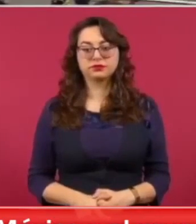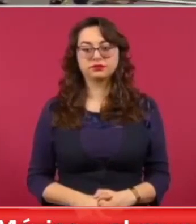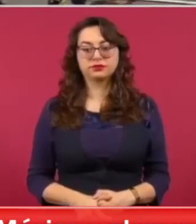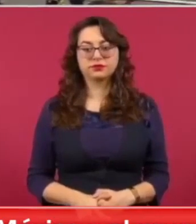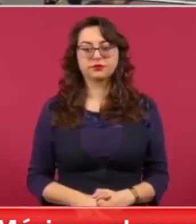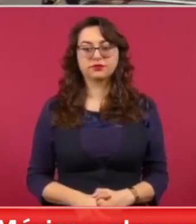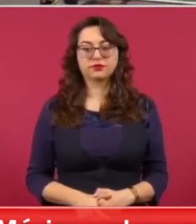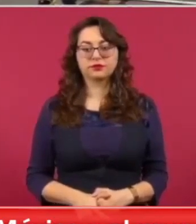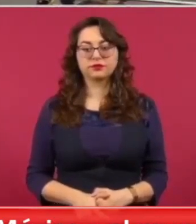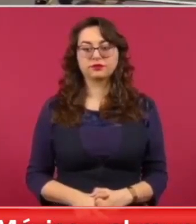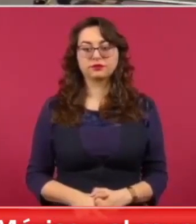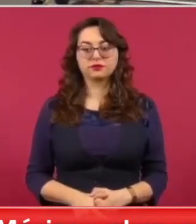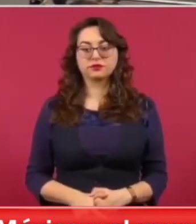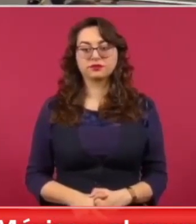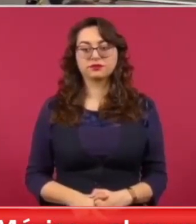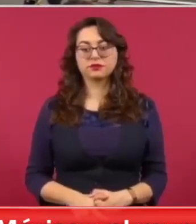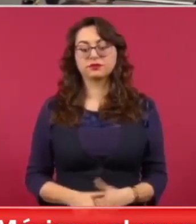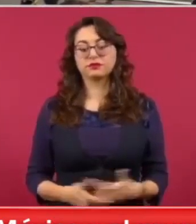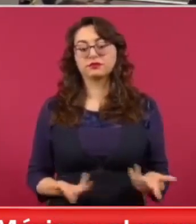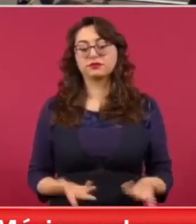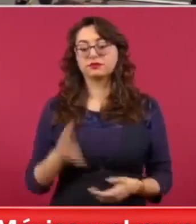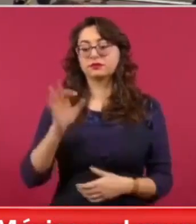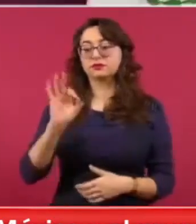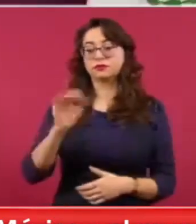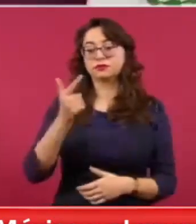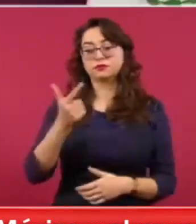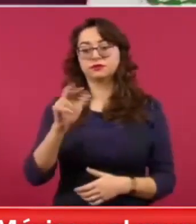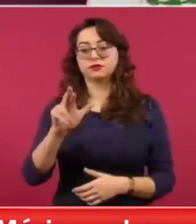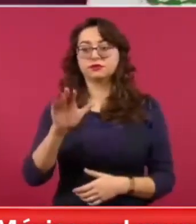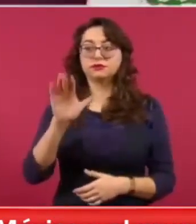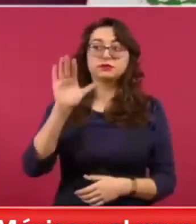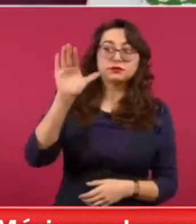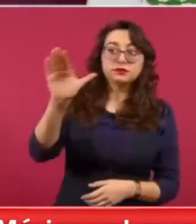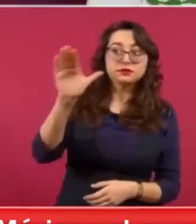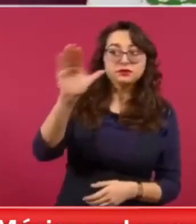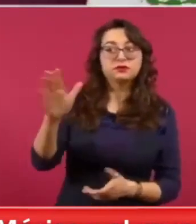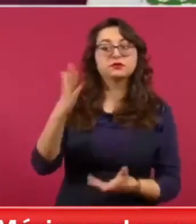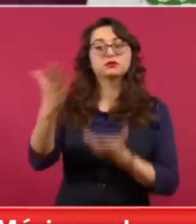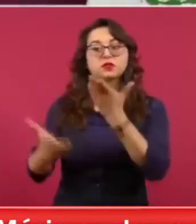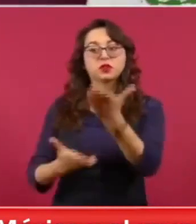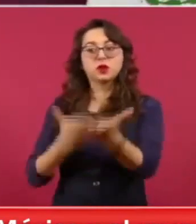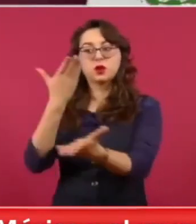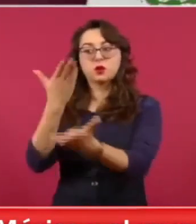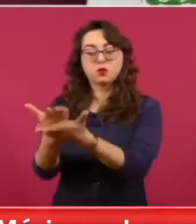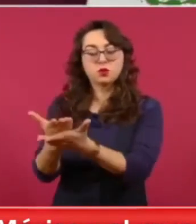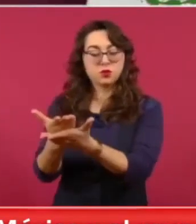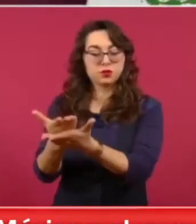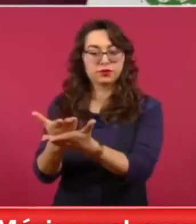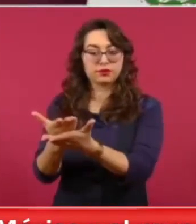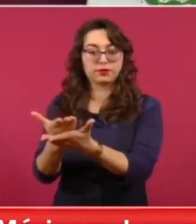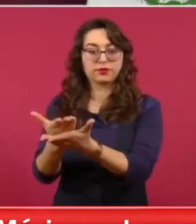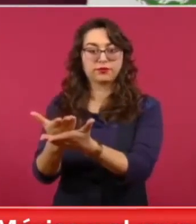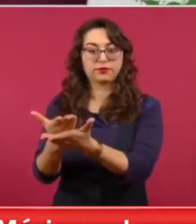Mi propuesta al fiscal Gert Manero es de que